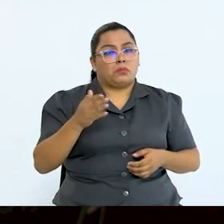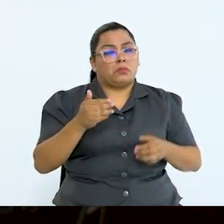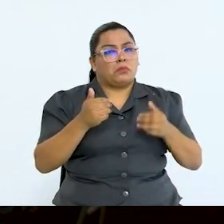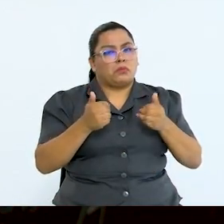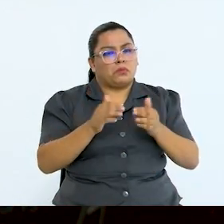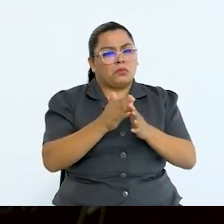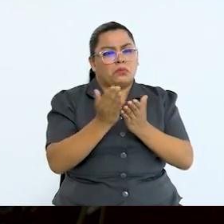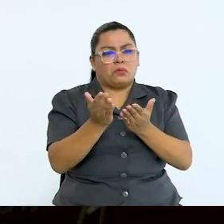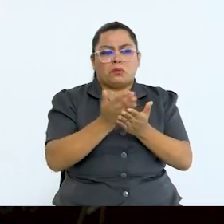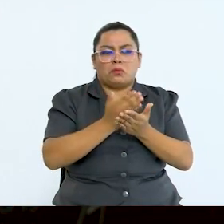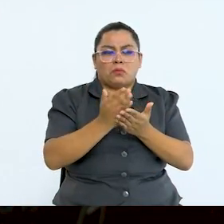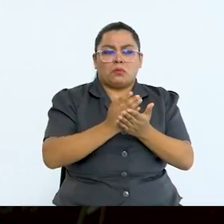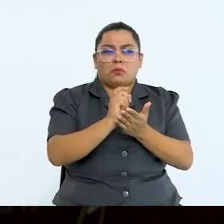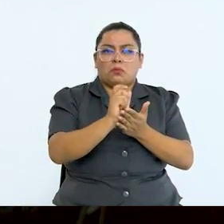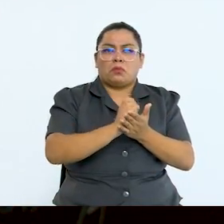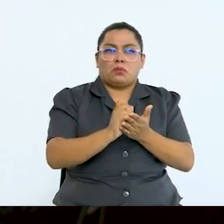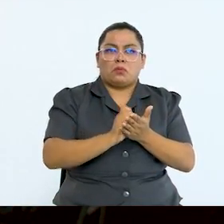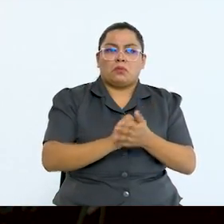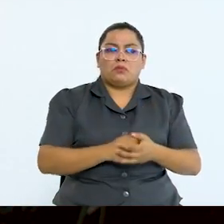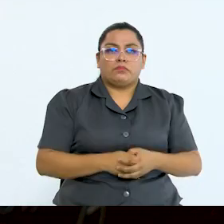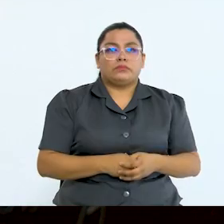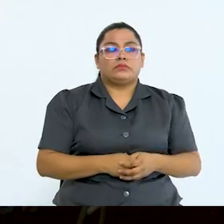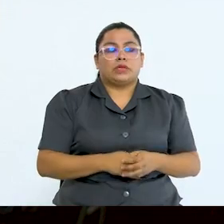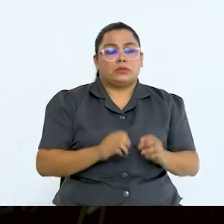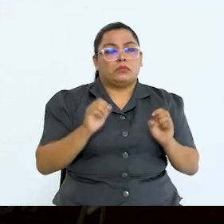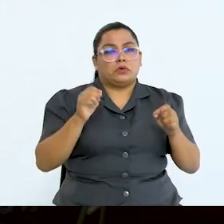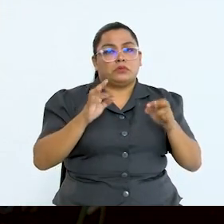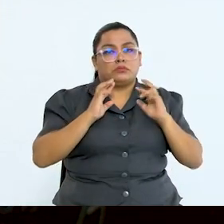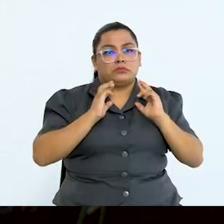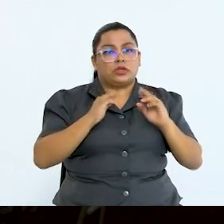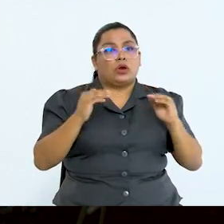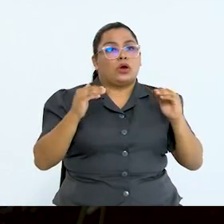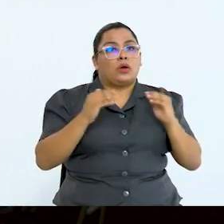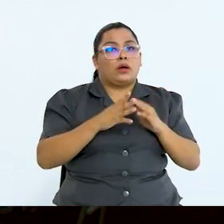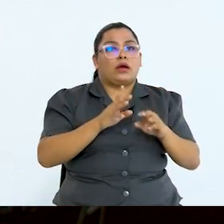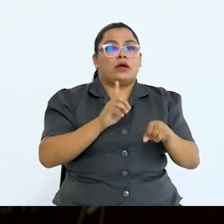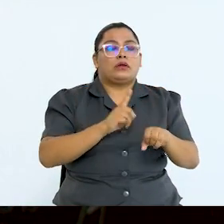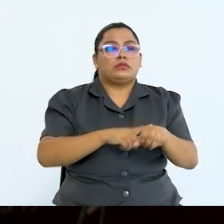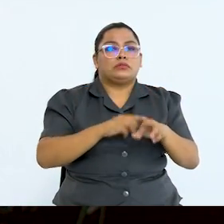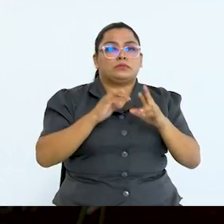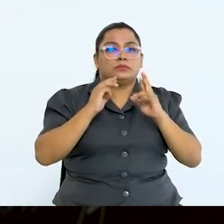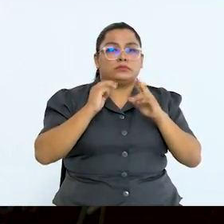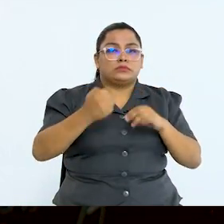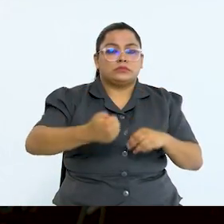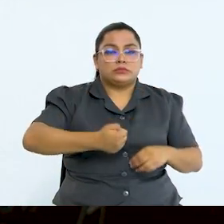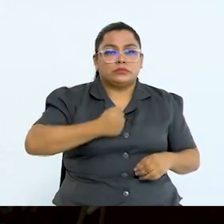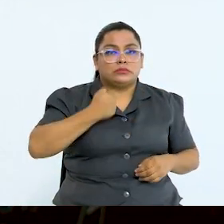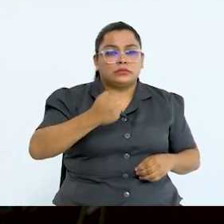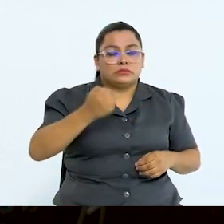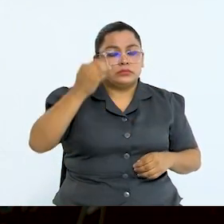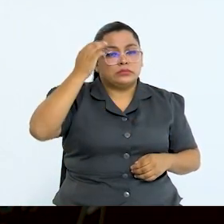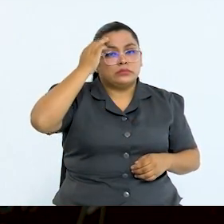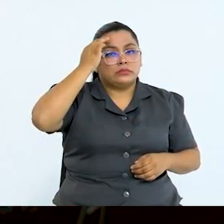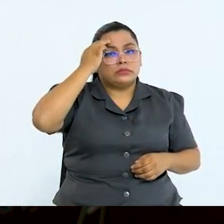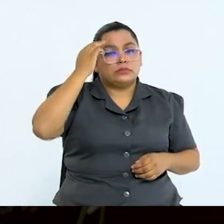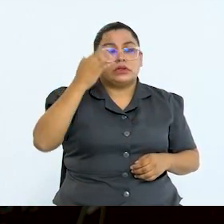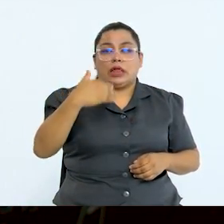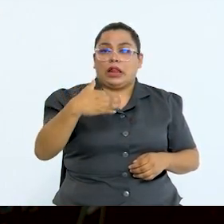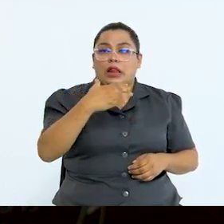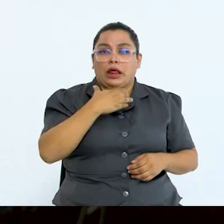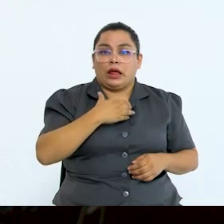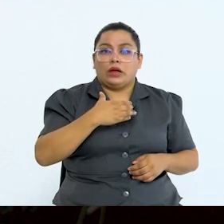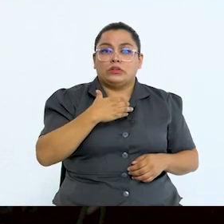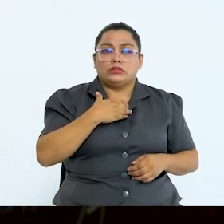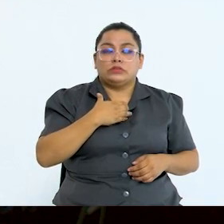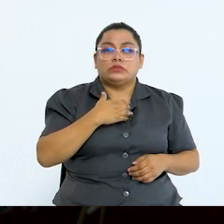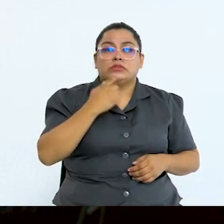plasmen estas soluciones. También, al momento de resolver, es importante identificar las dificultades que enfrentarán nuestros